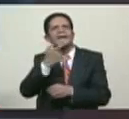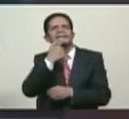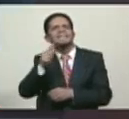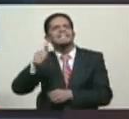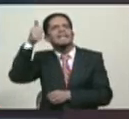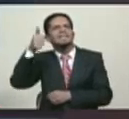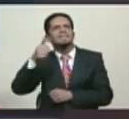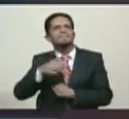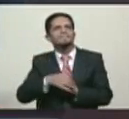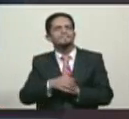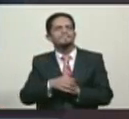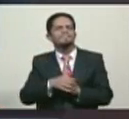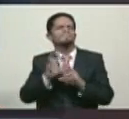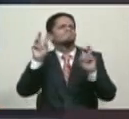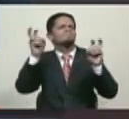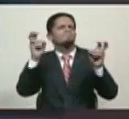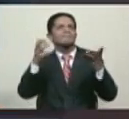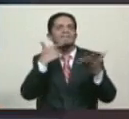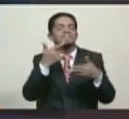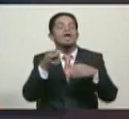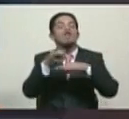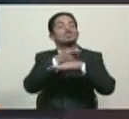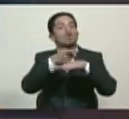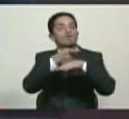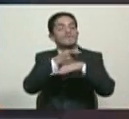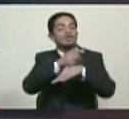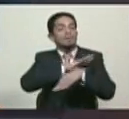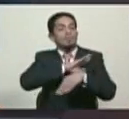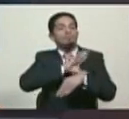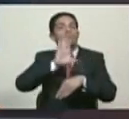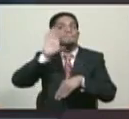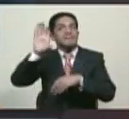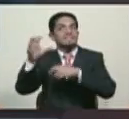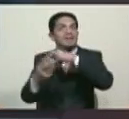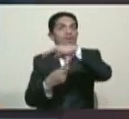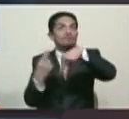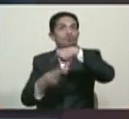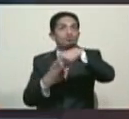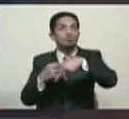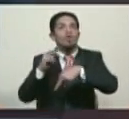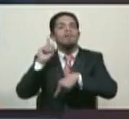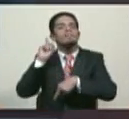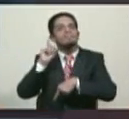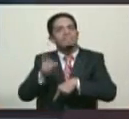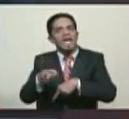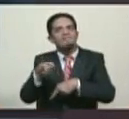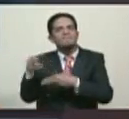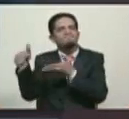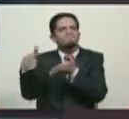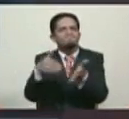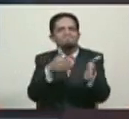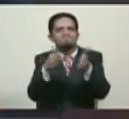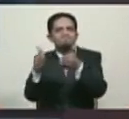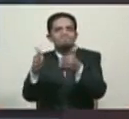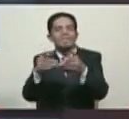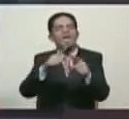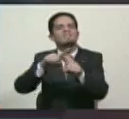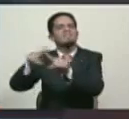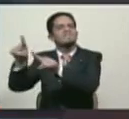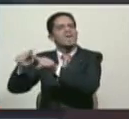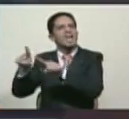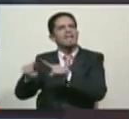y cito: el gobierno de un país en revolución debe caminar por rutas muy diferentes de